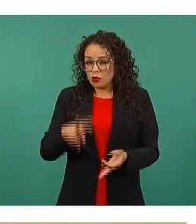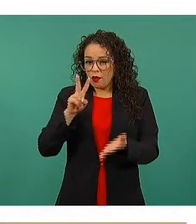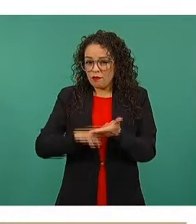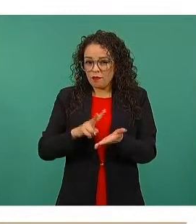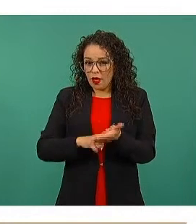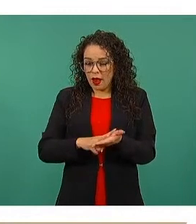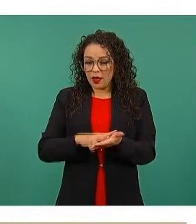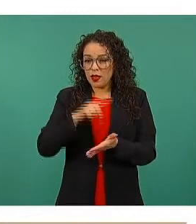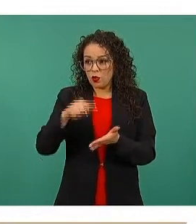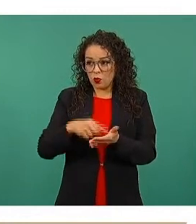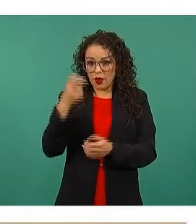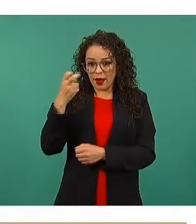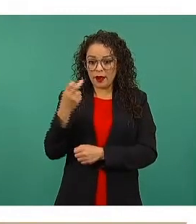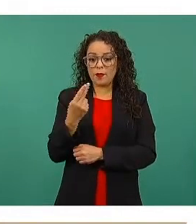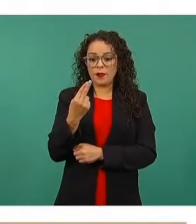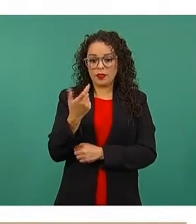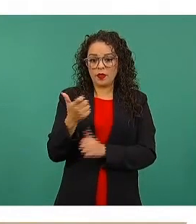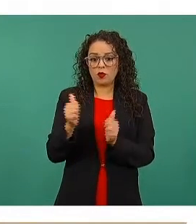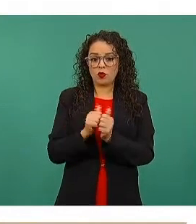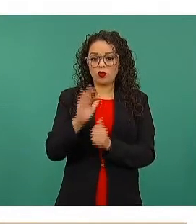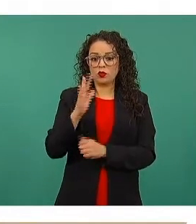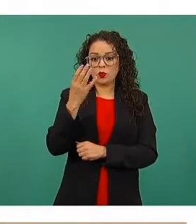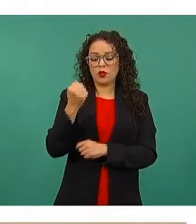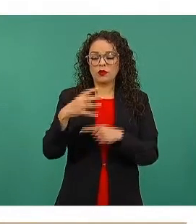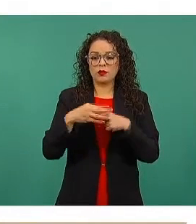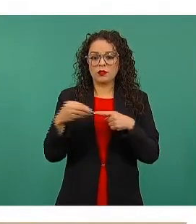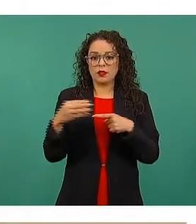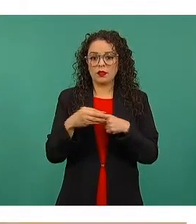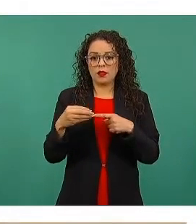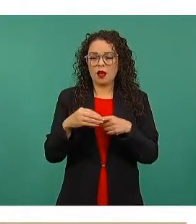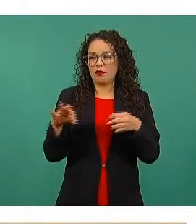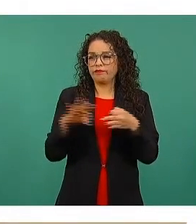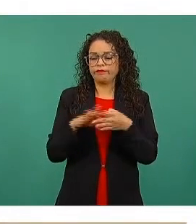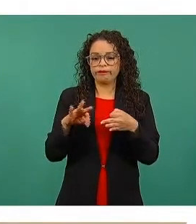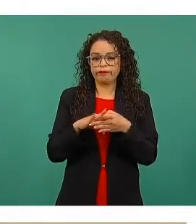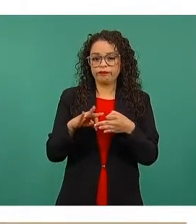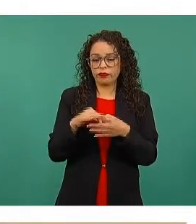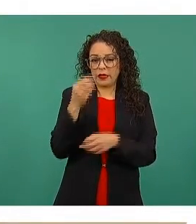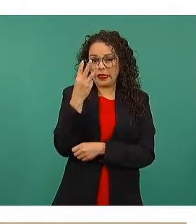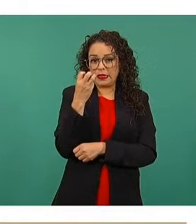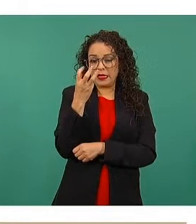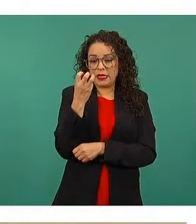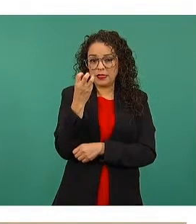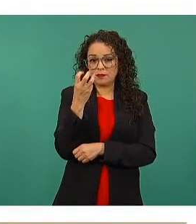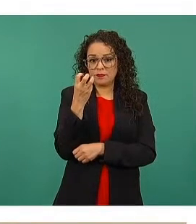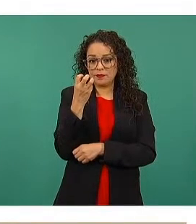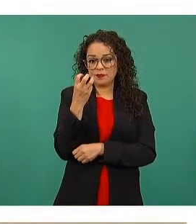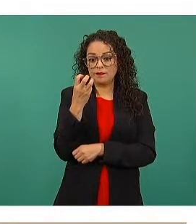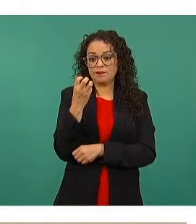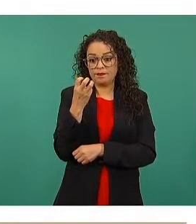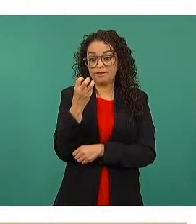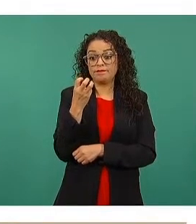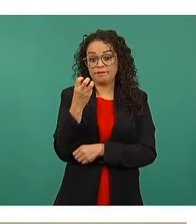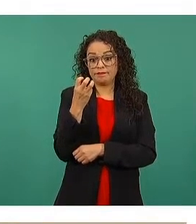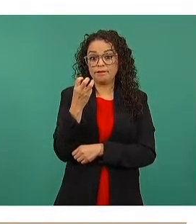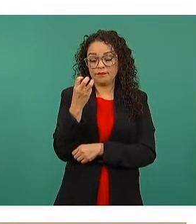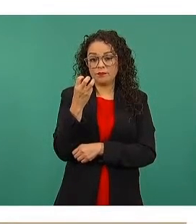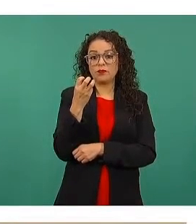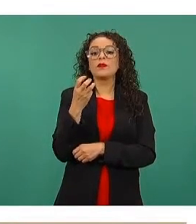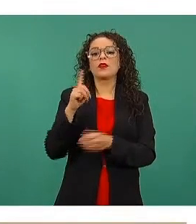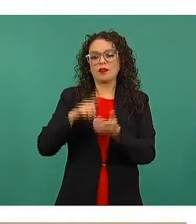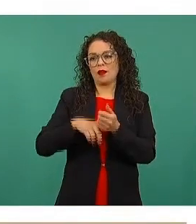de 25 pesos con 59 centavos, casi 3 pesos por abajo del